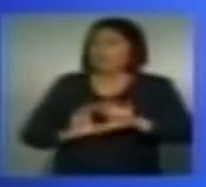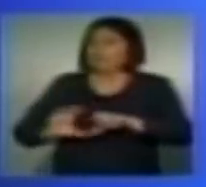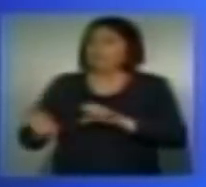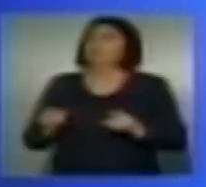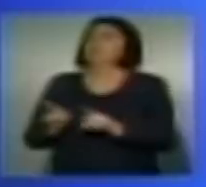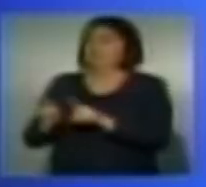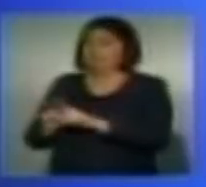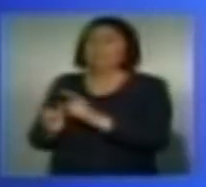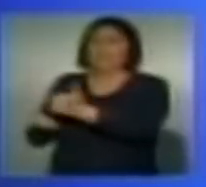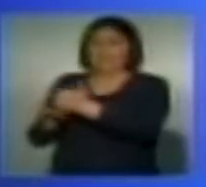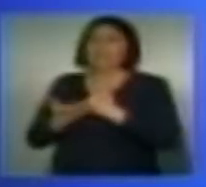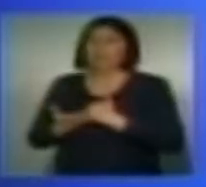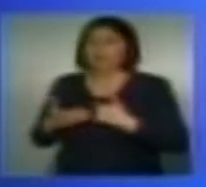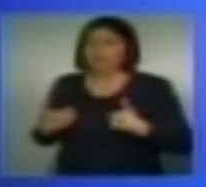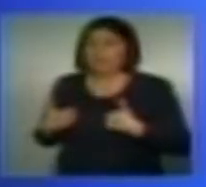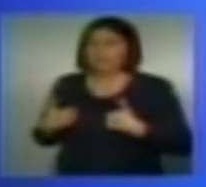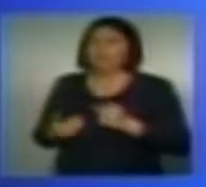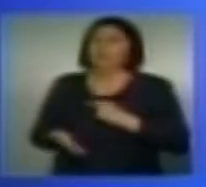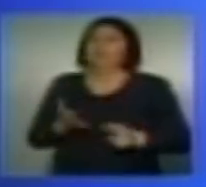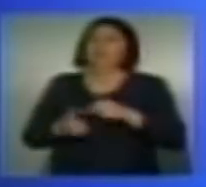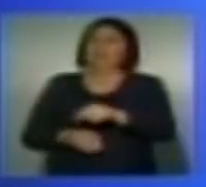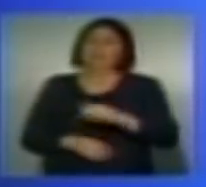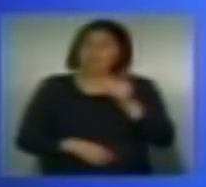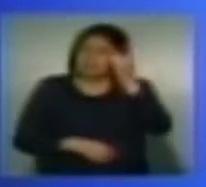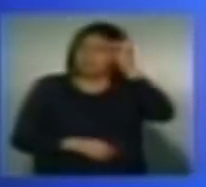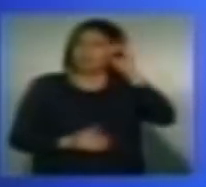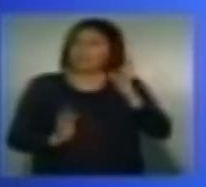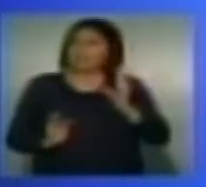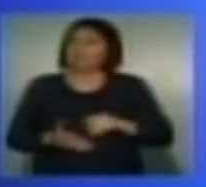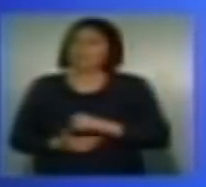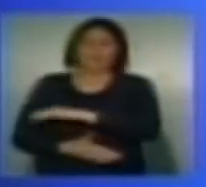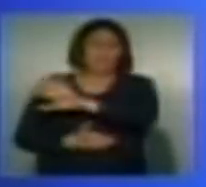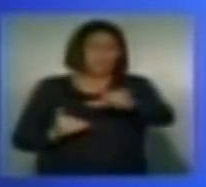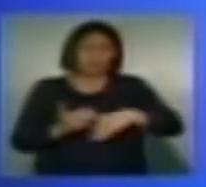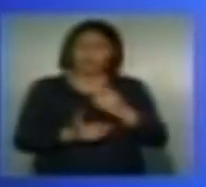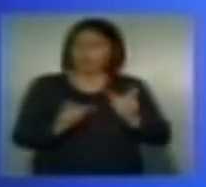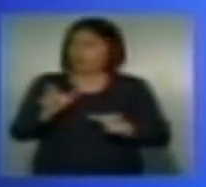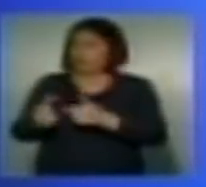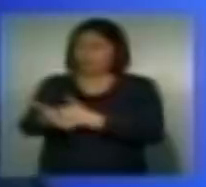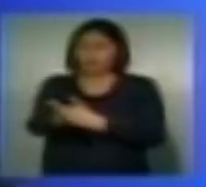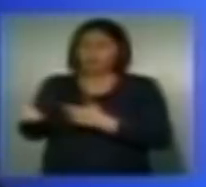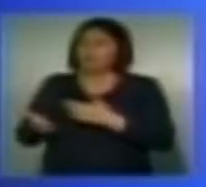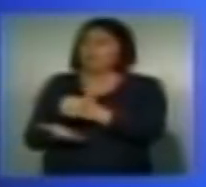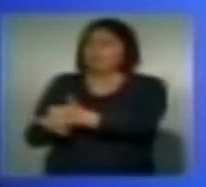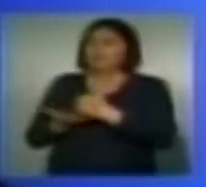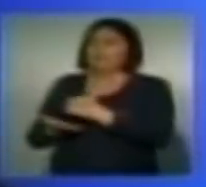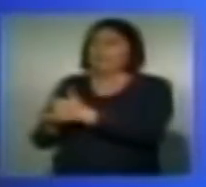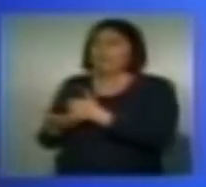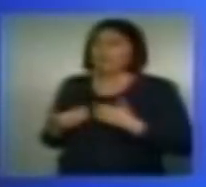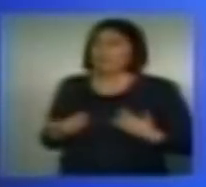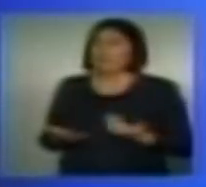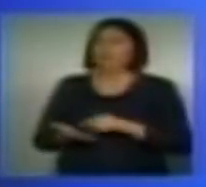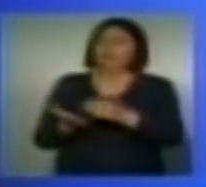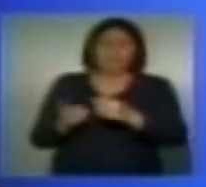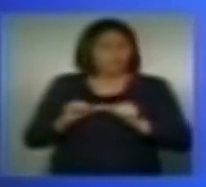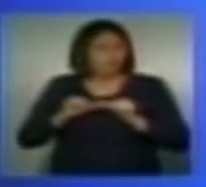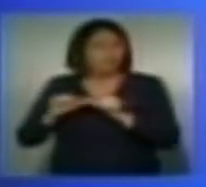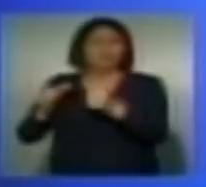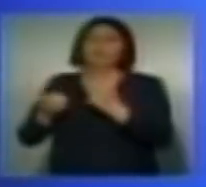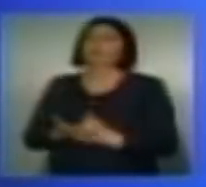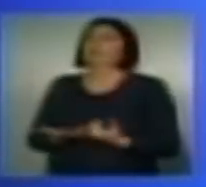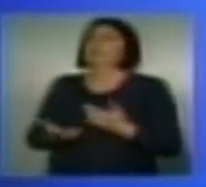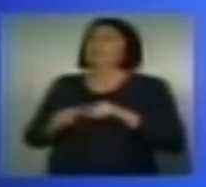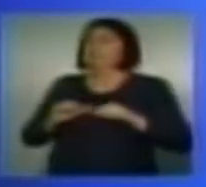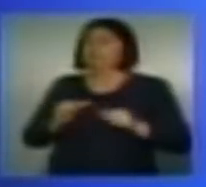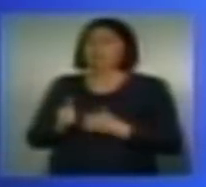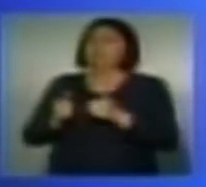han ayudado en esta gesta democrática. Y a todos ellos y a todos los que nos han ayudado y nos siguen, decirles